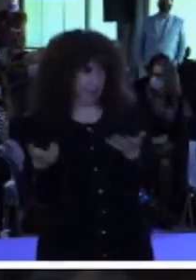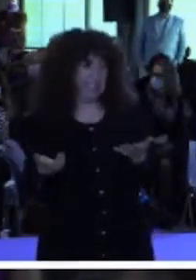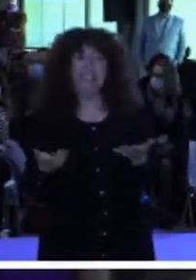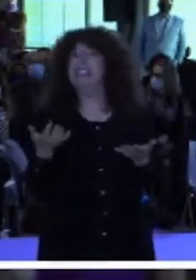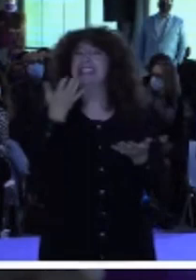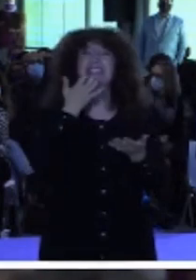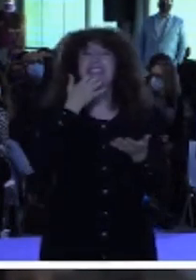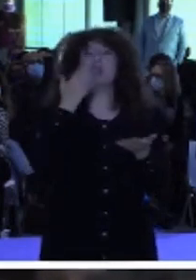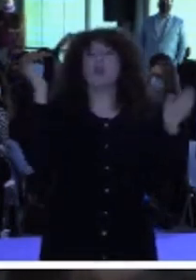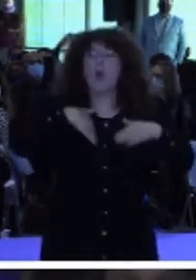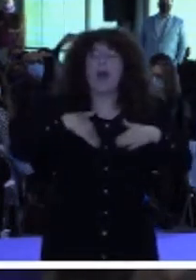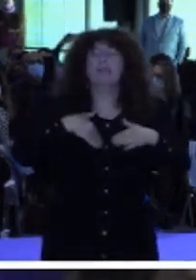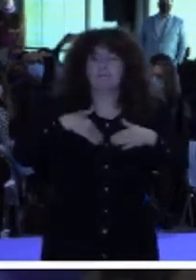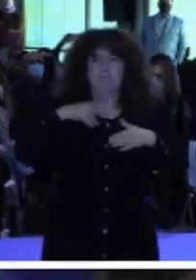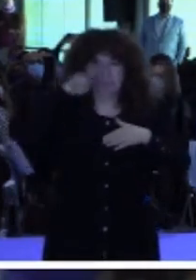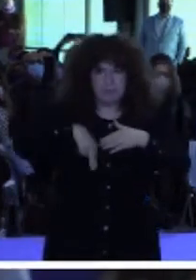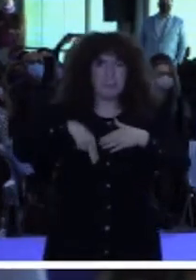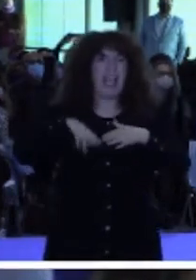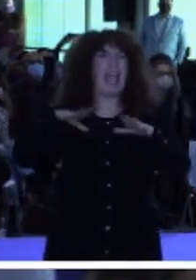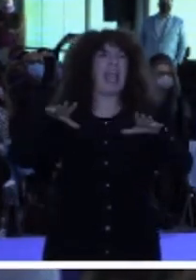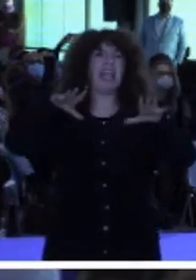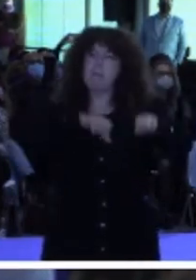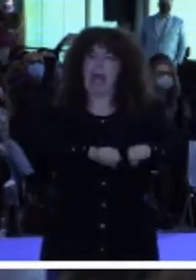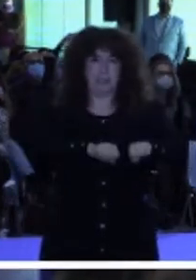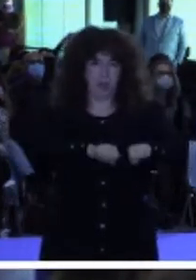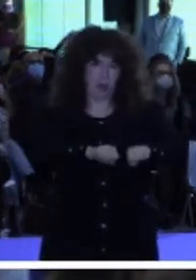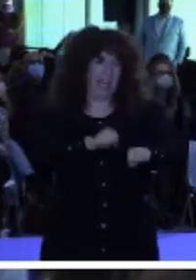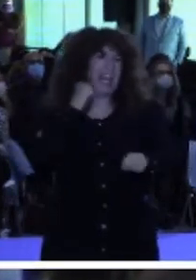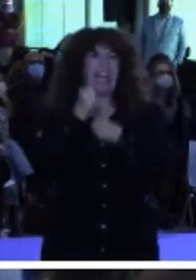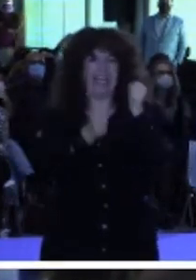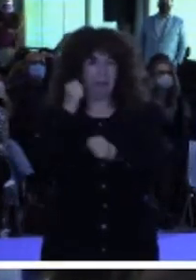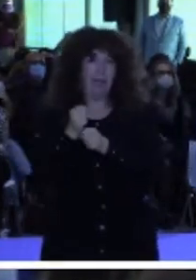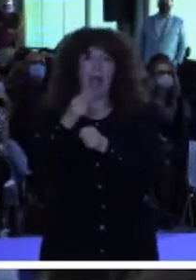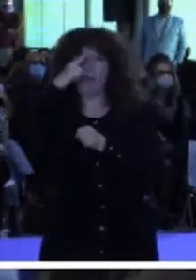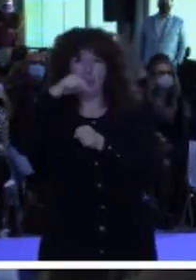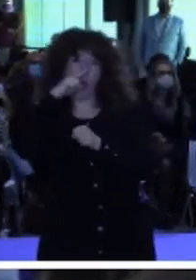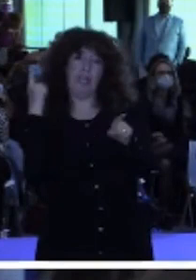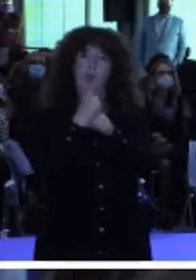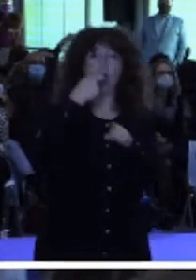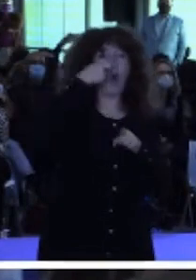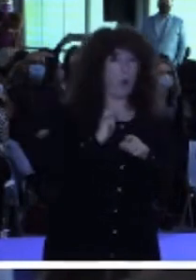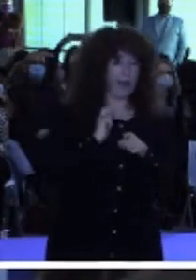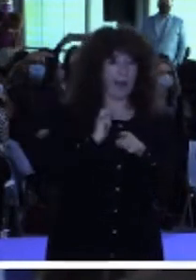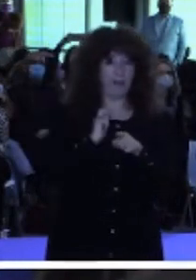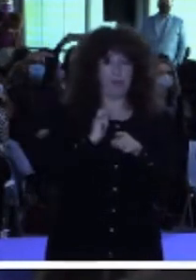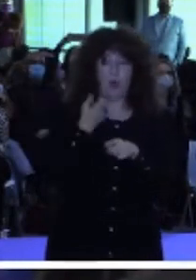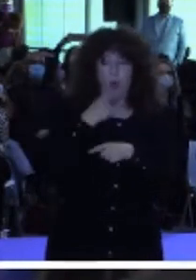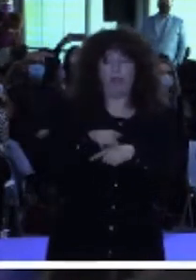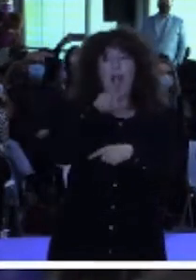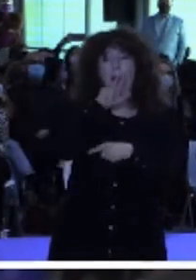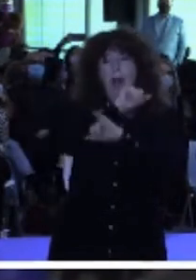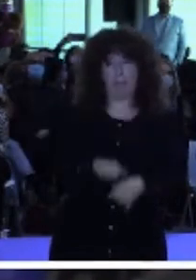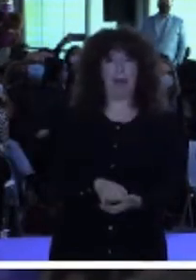hubiese una criminal invasión por parte de Putin a Ucrania, no sería necesario hablar de